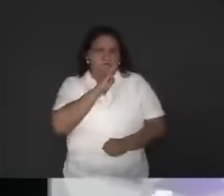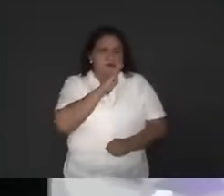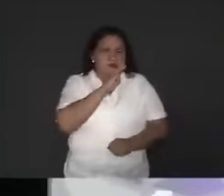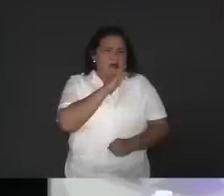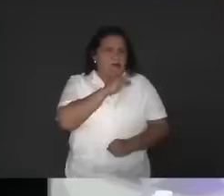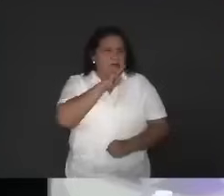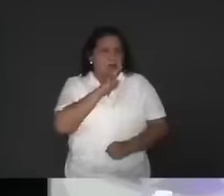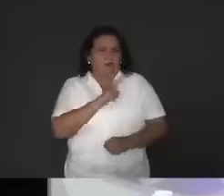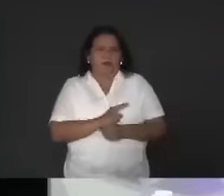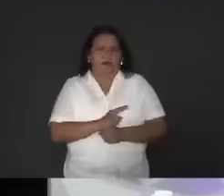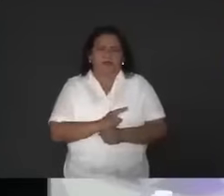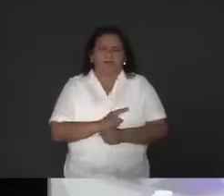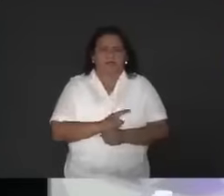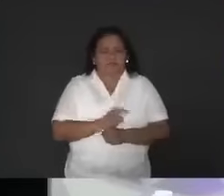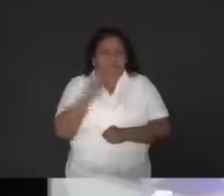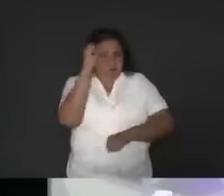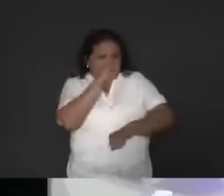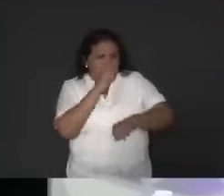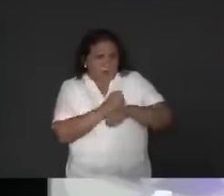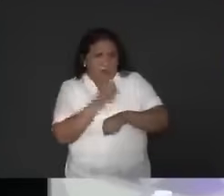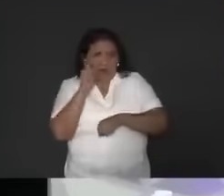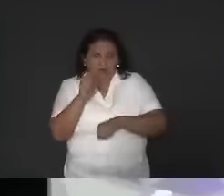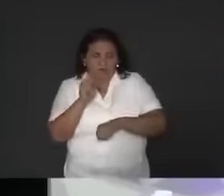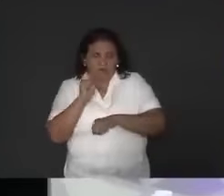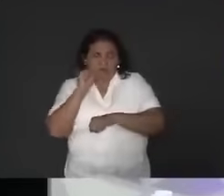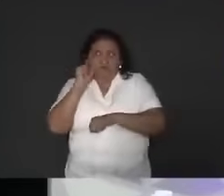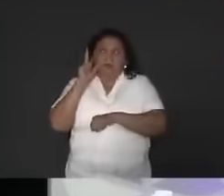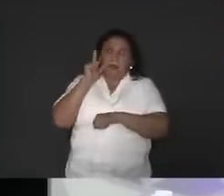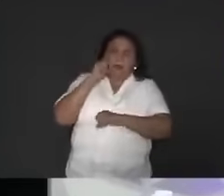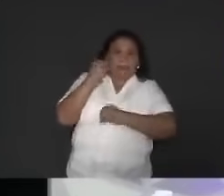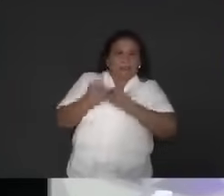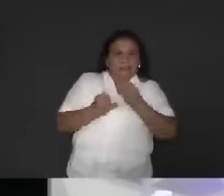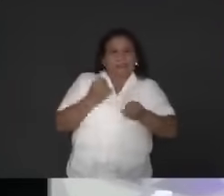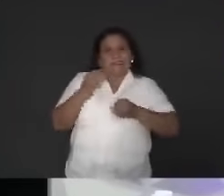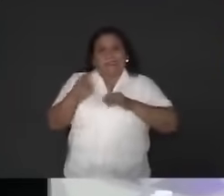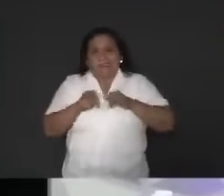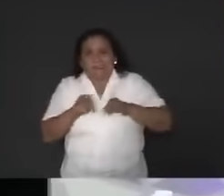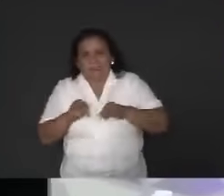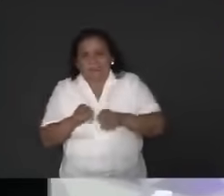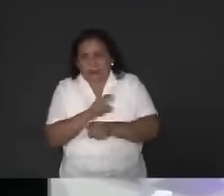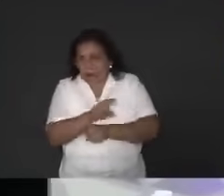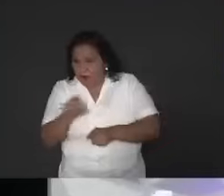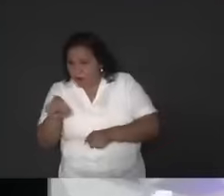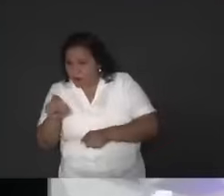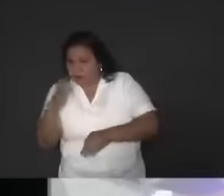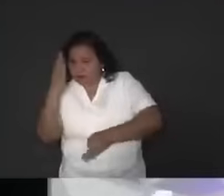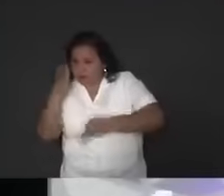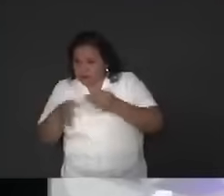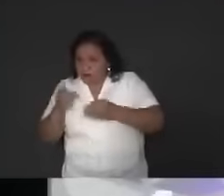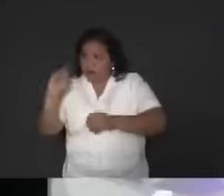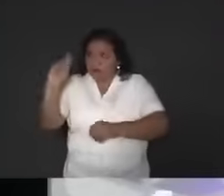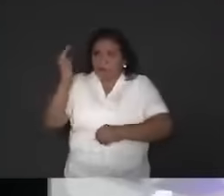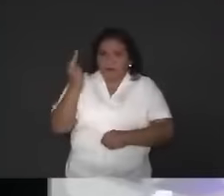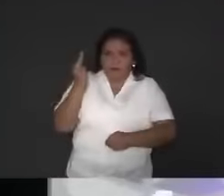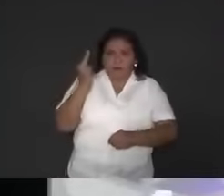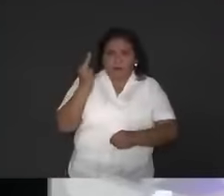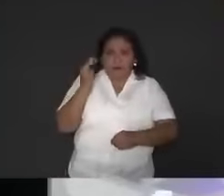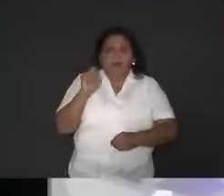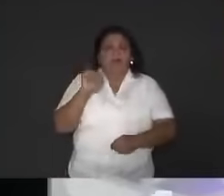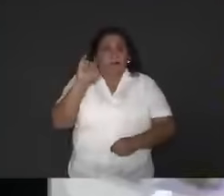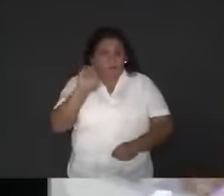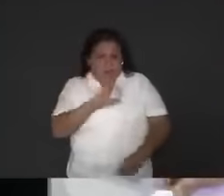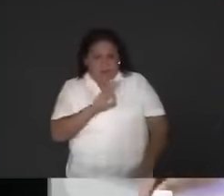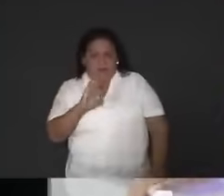buscas mejores oportunidades, tú que te levantas muy temprano para ir a trabajar, o tú que terminaste la universidad, sí